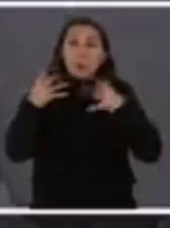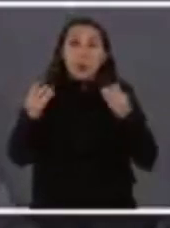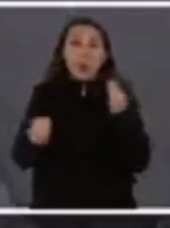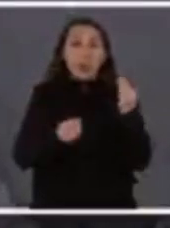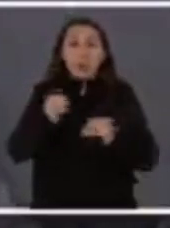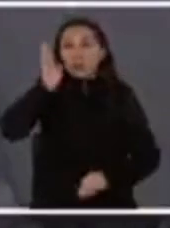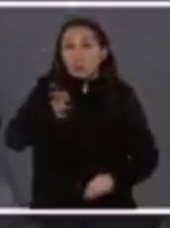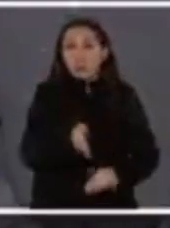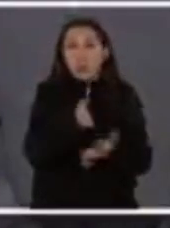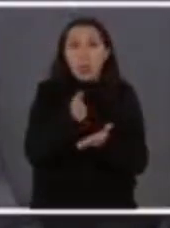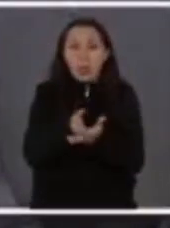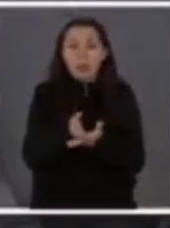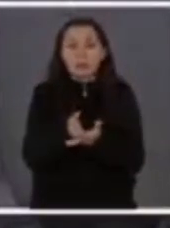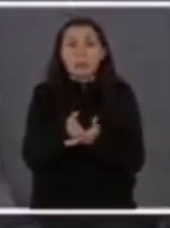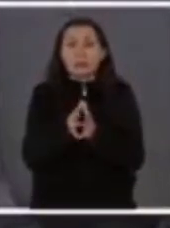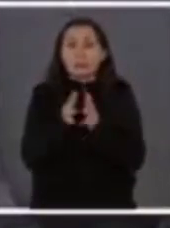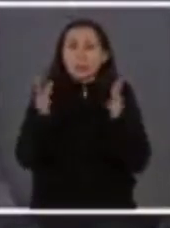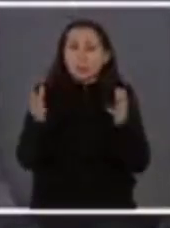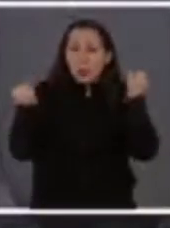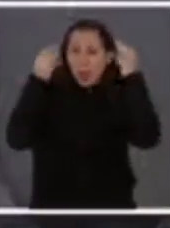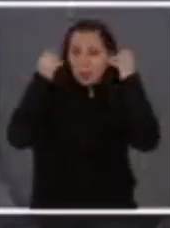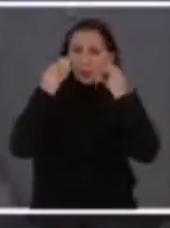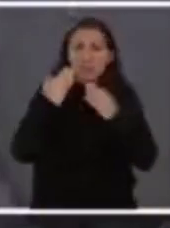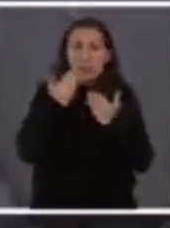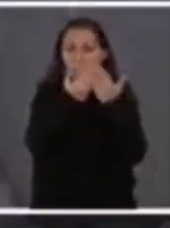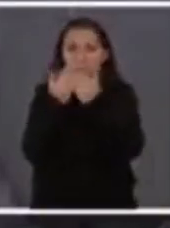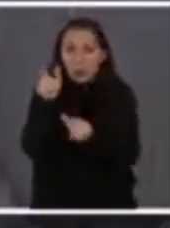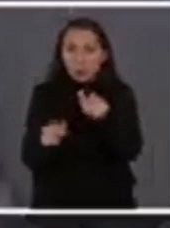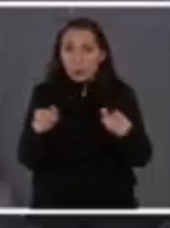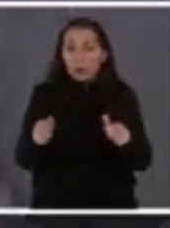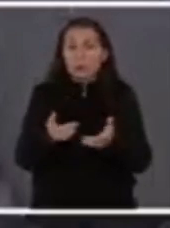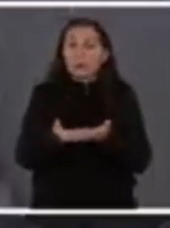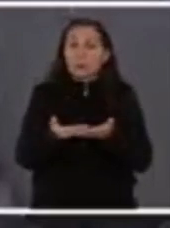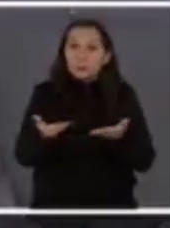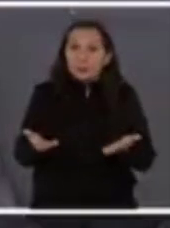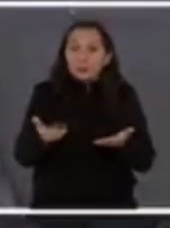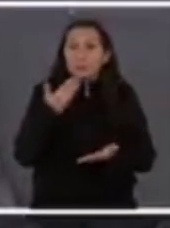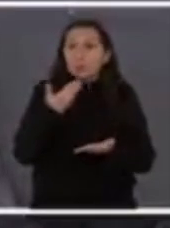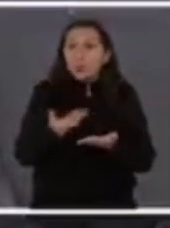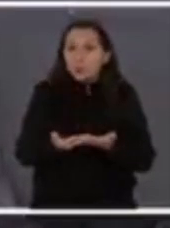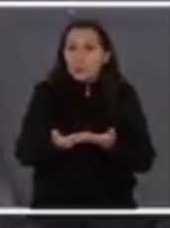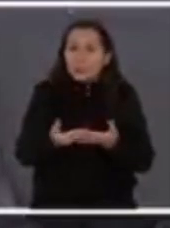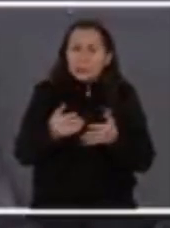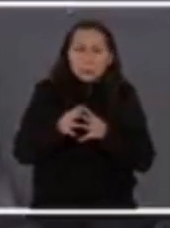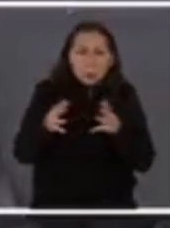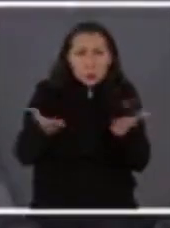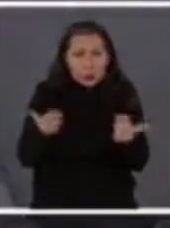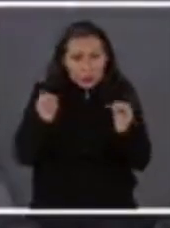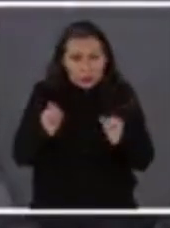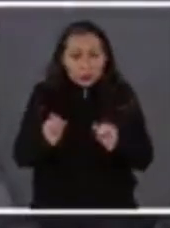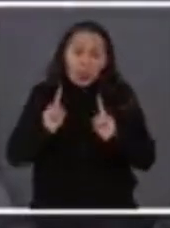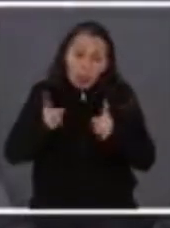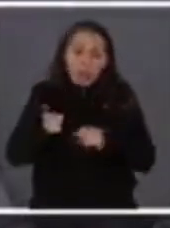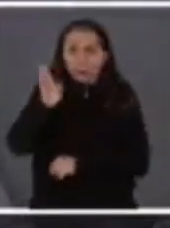que tiene la suspensión de clases para el aprendizaje de nuestros estudiantes. Por lo tanto, cuando sea absolutamente necesario, se